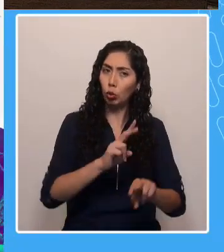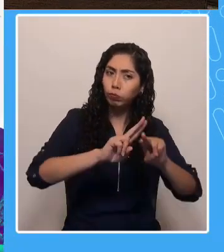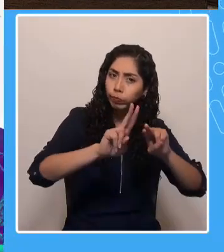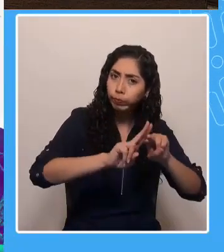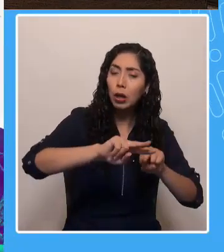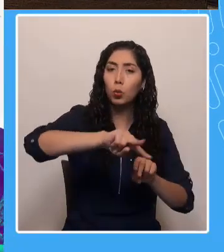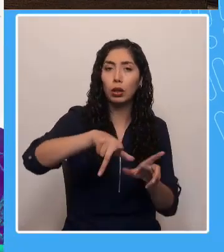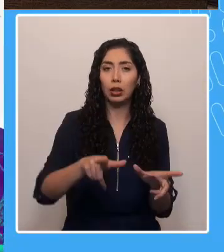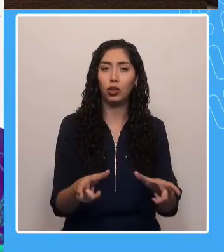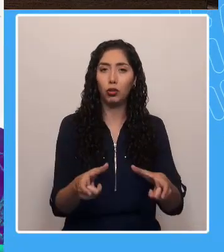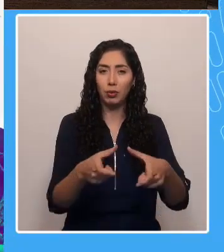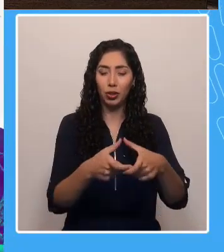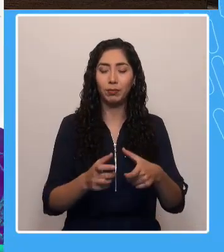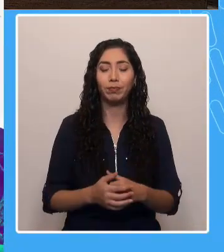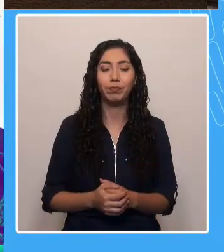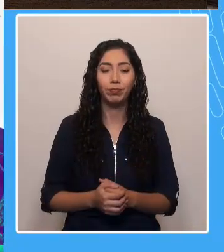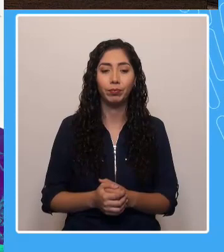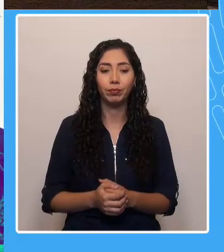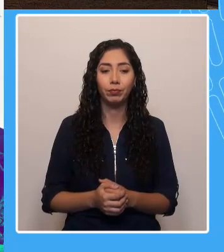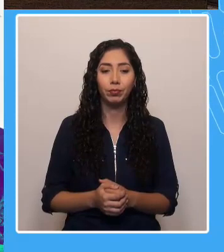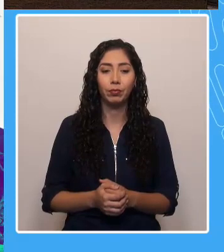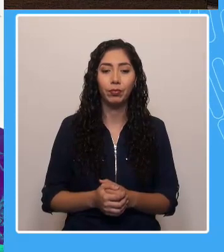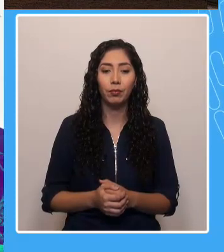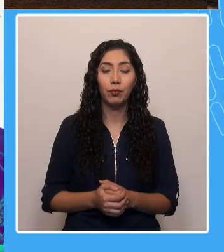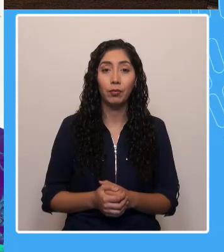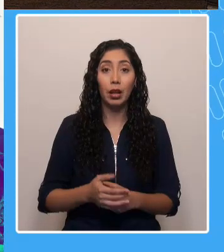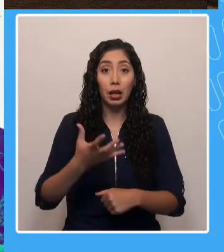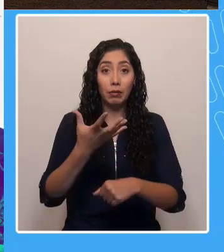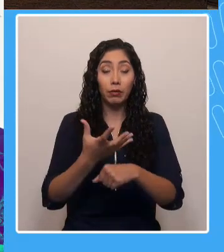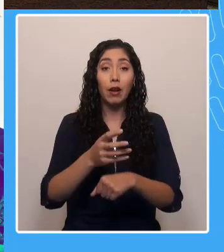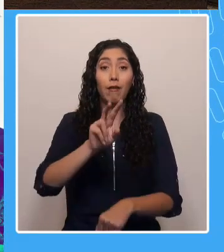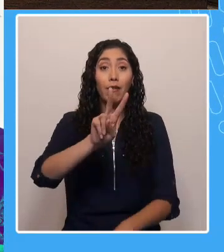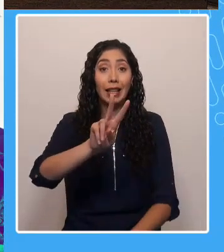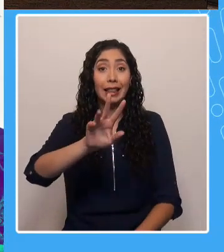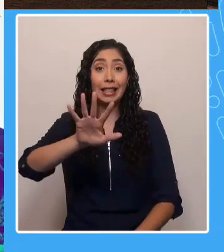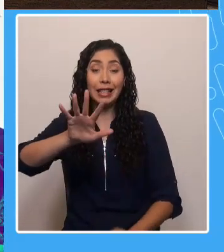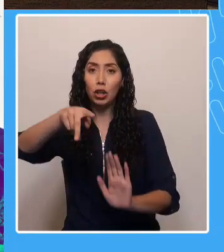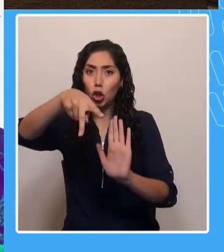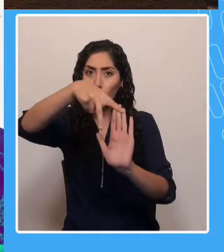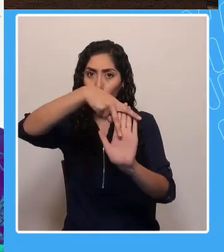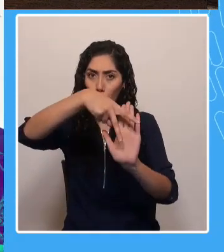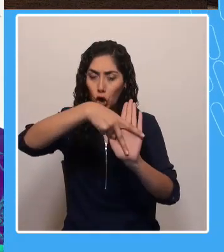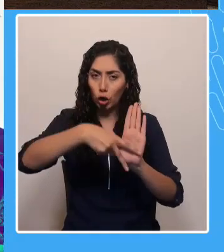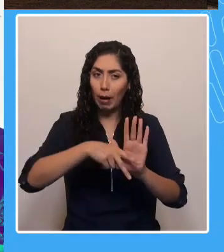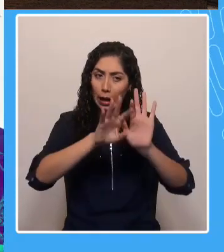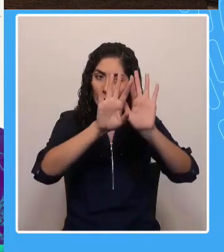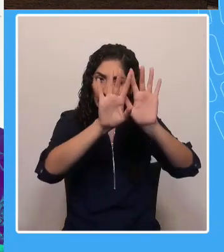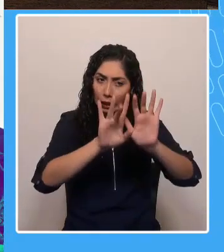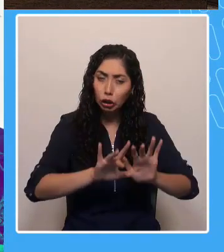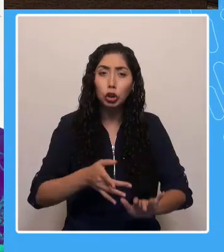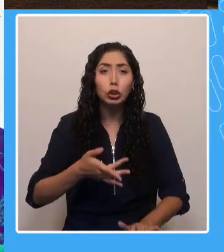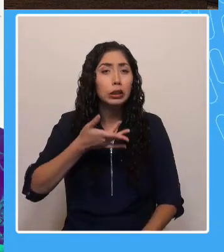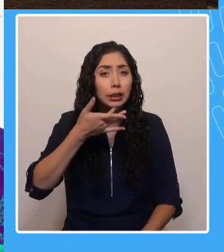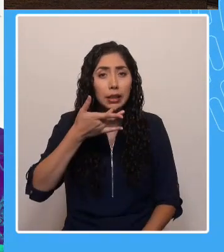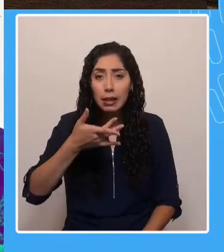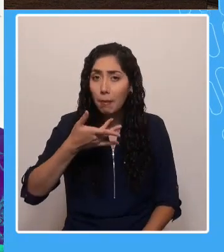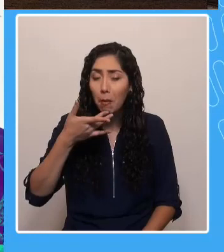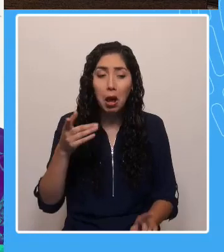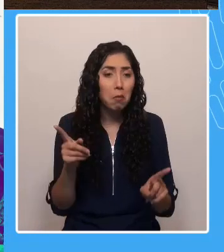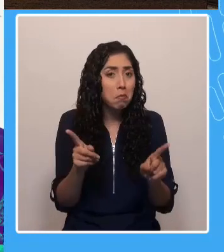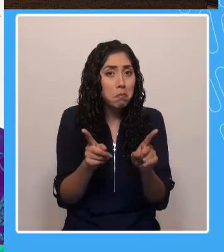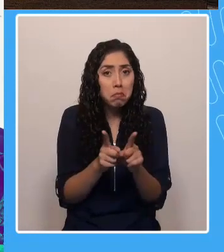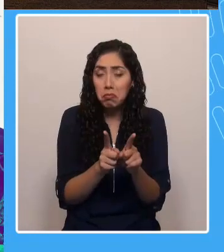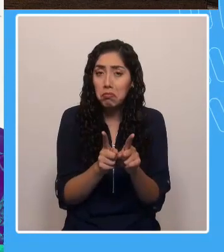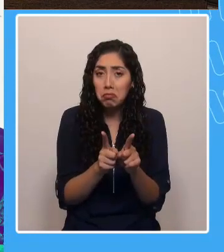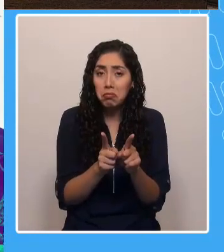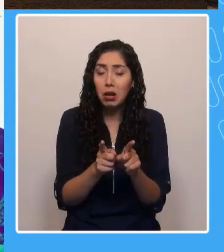comisión. Estos pasan a ser hoy 25 normas, con una redacción simple, concreta y precisa que